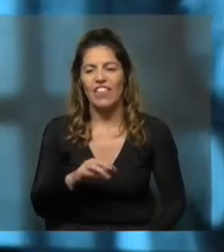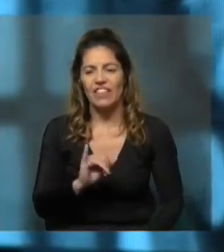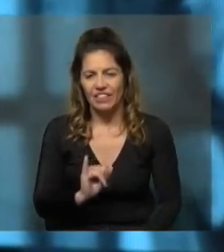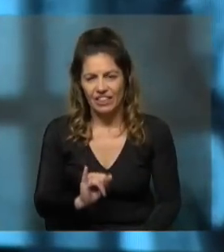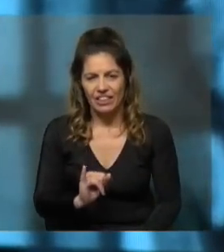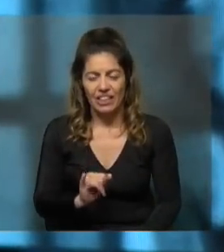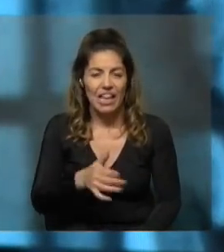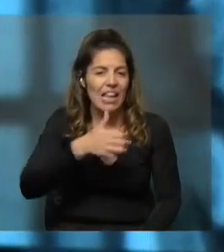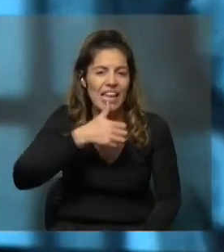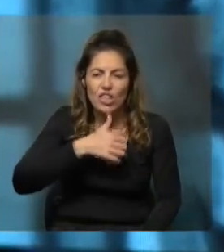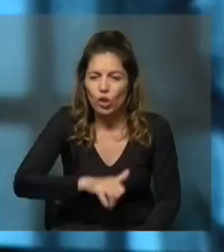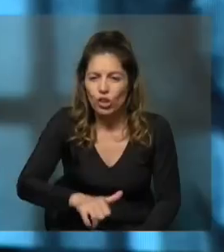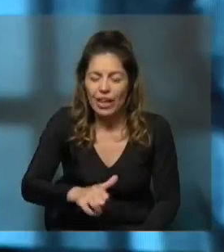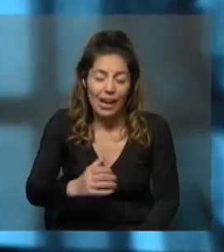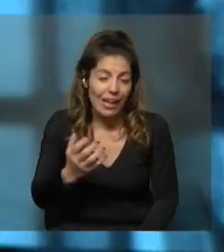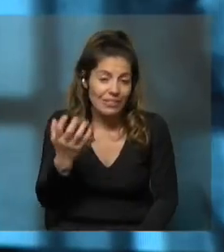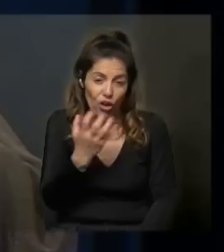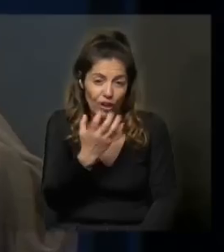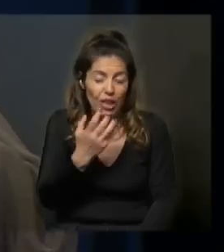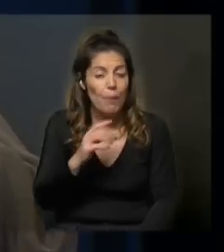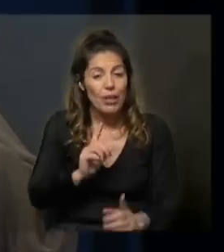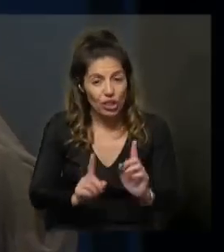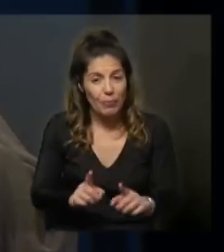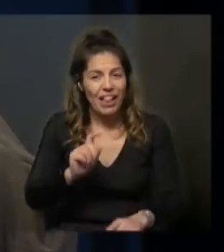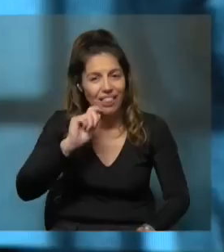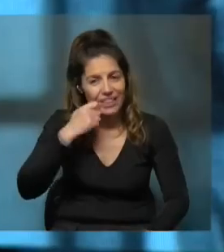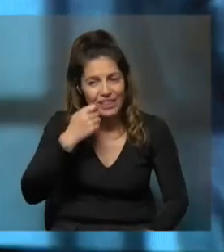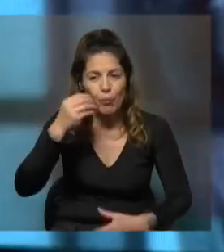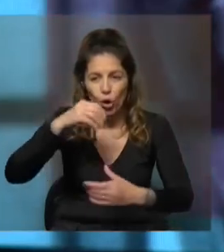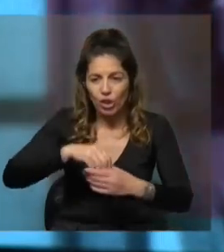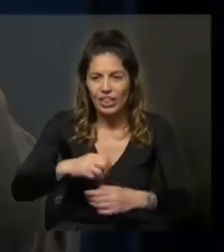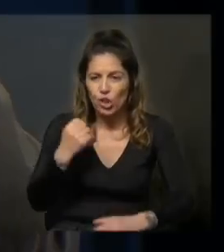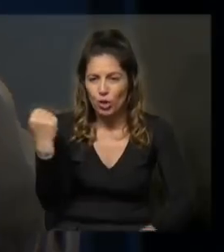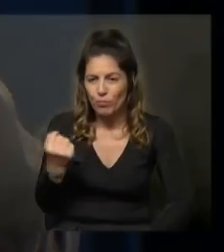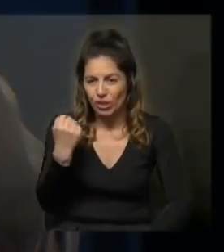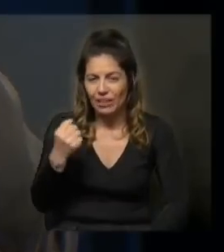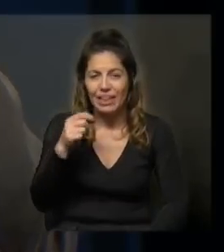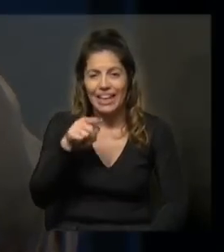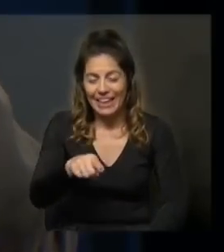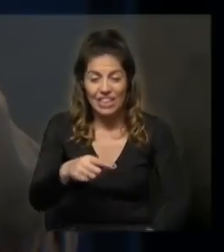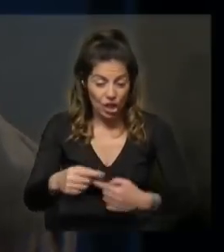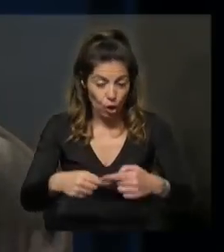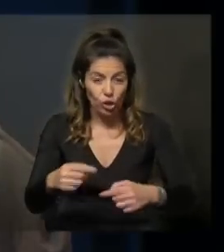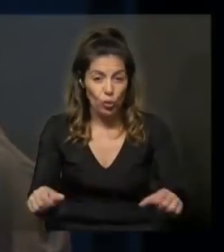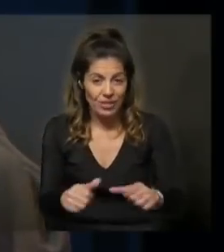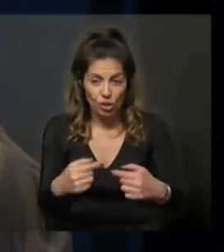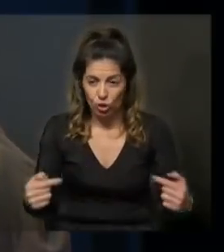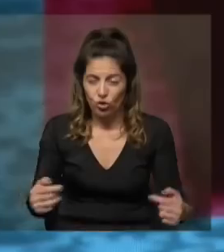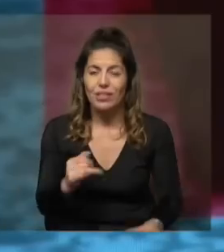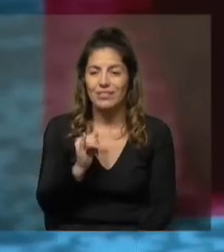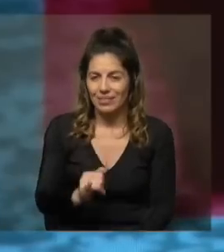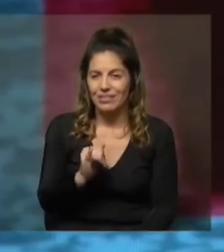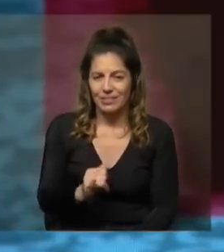a su vez muy linda sí un contenido muy importante y ellas ella sigue siendo cosas